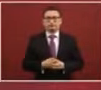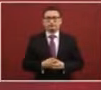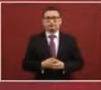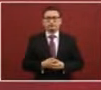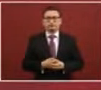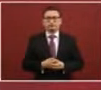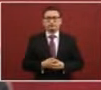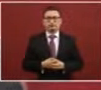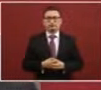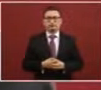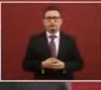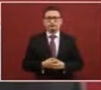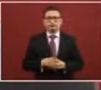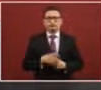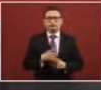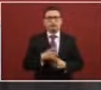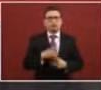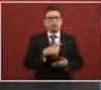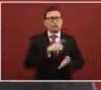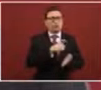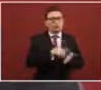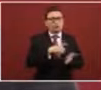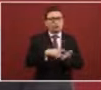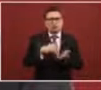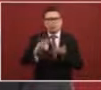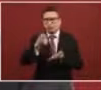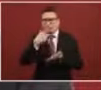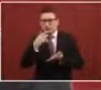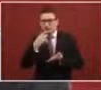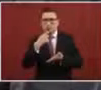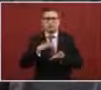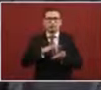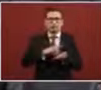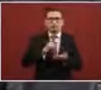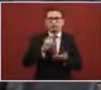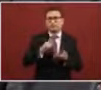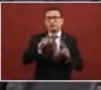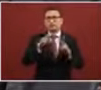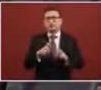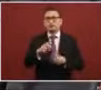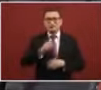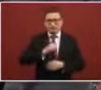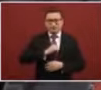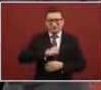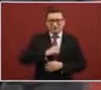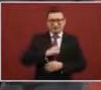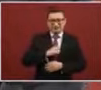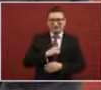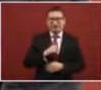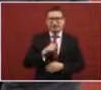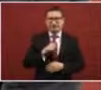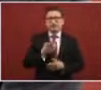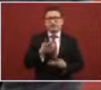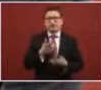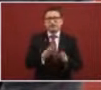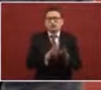el abasto de medicamentos de enfermos de SIDA, de cómo